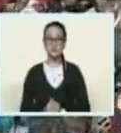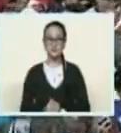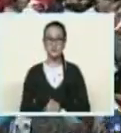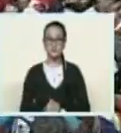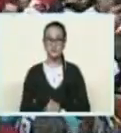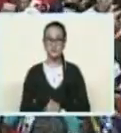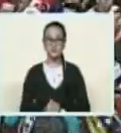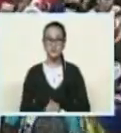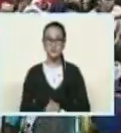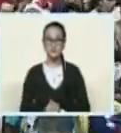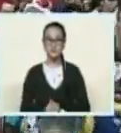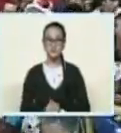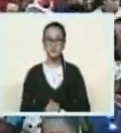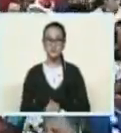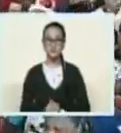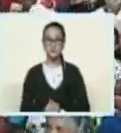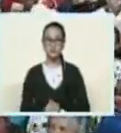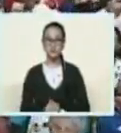Moros,